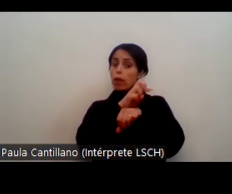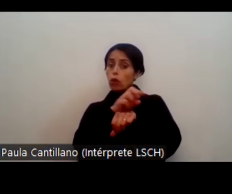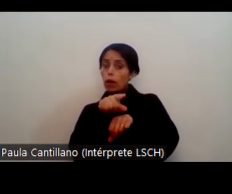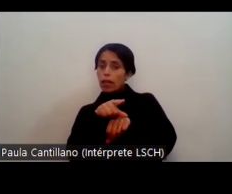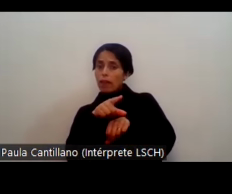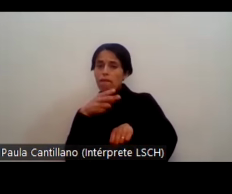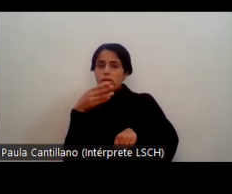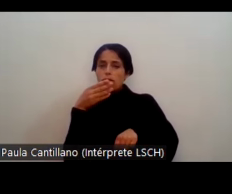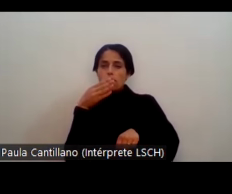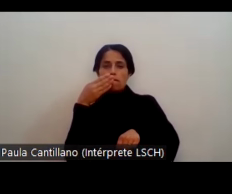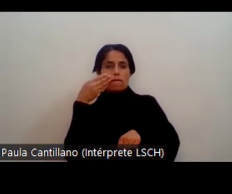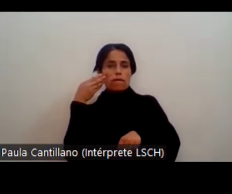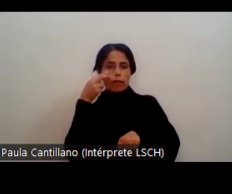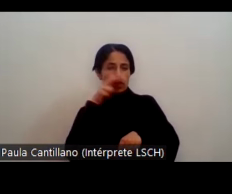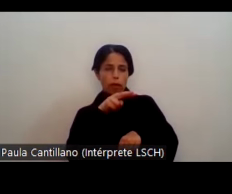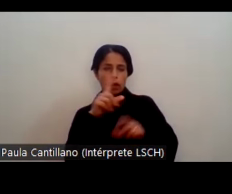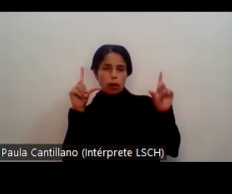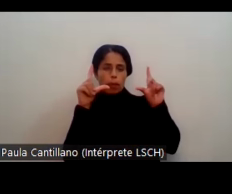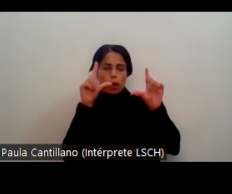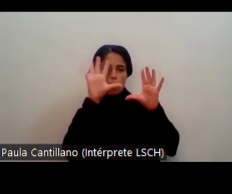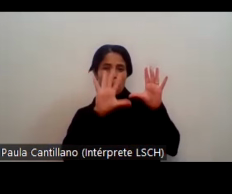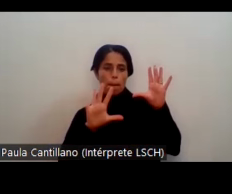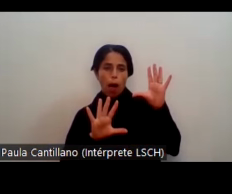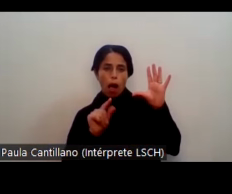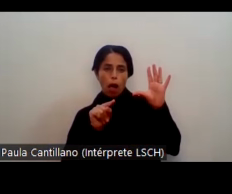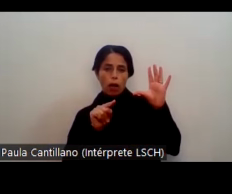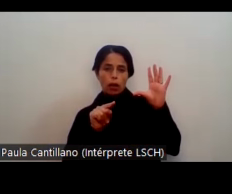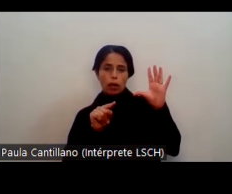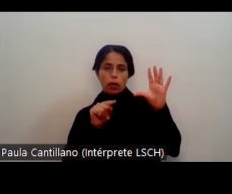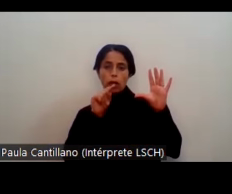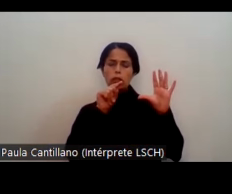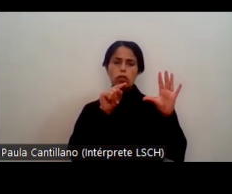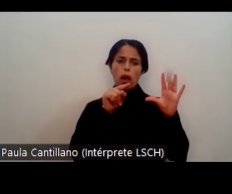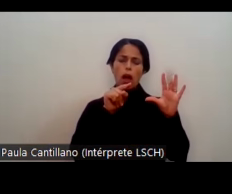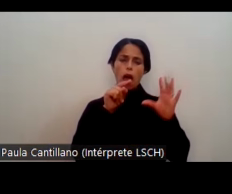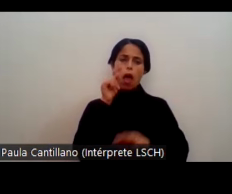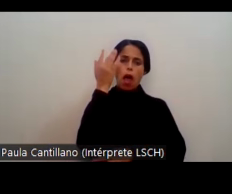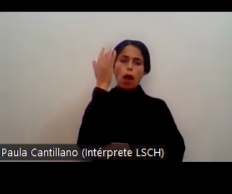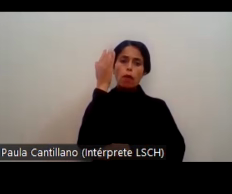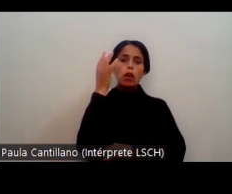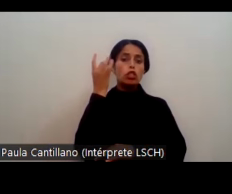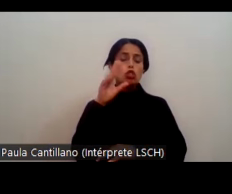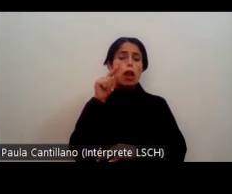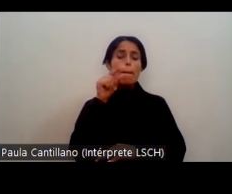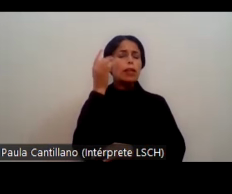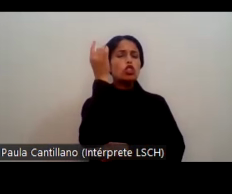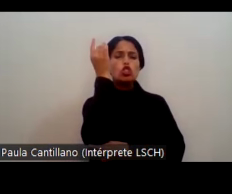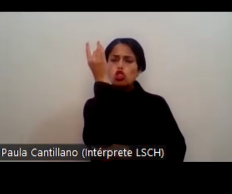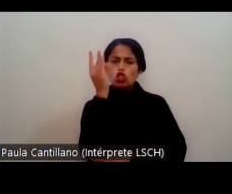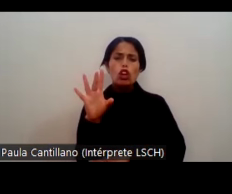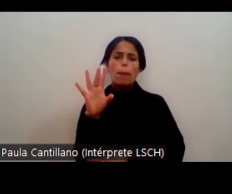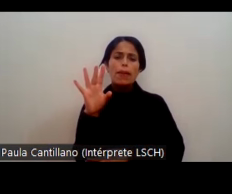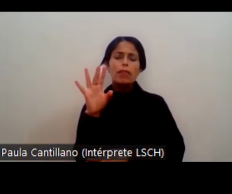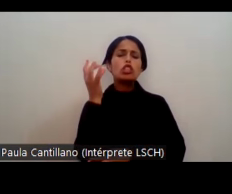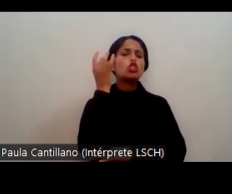blanco, y resulta que esta especie no se da en ninguna parte, la variedad Seville no se da